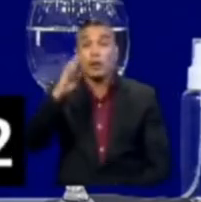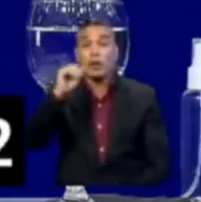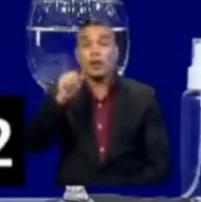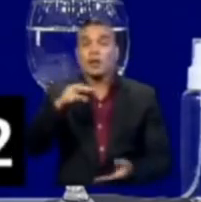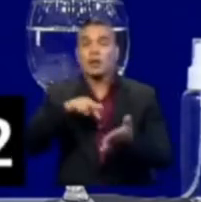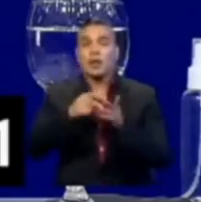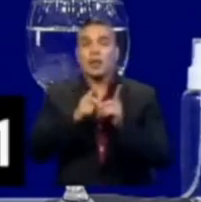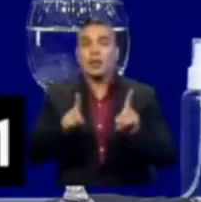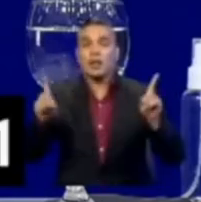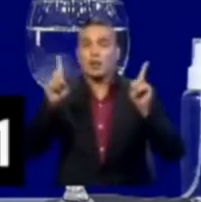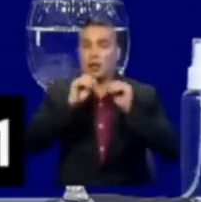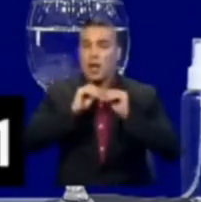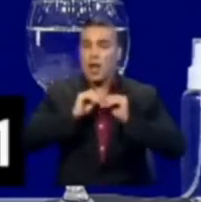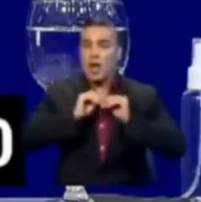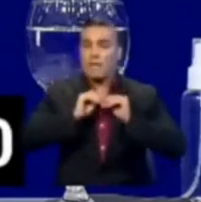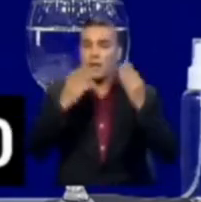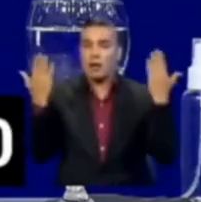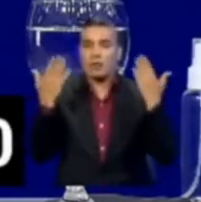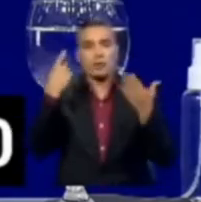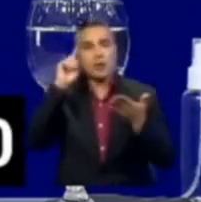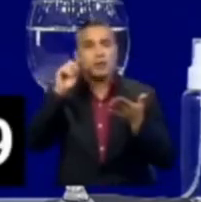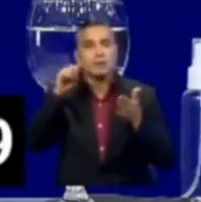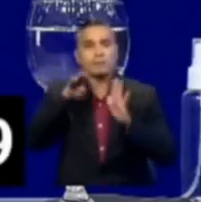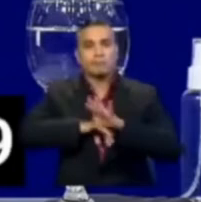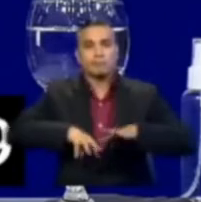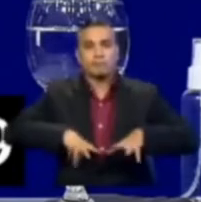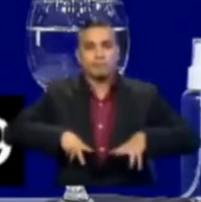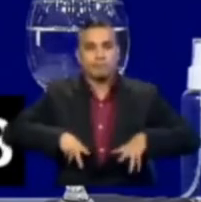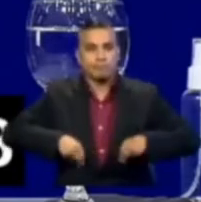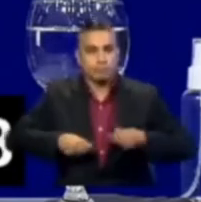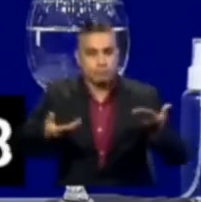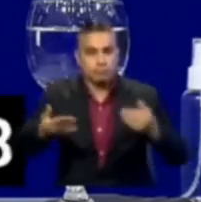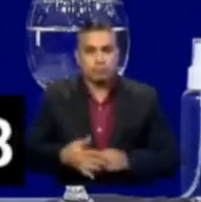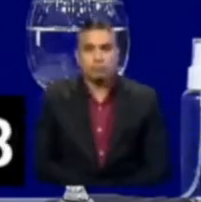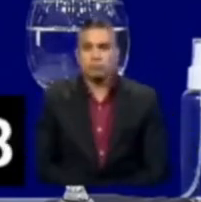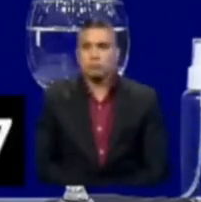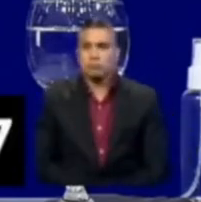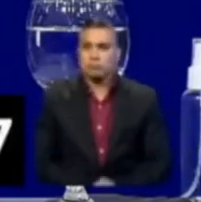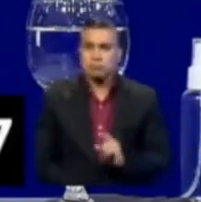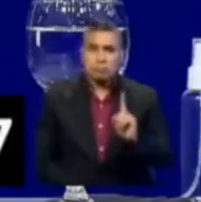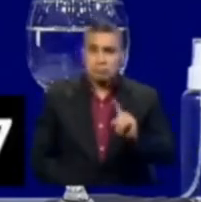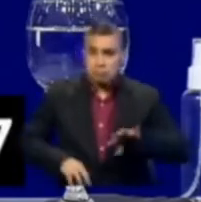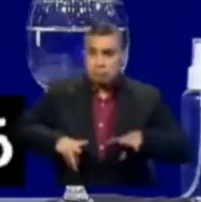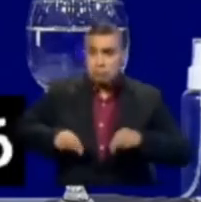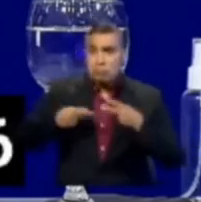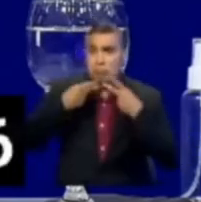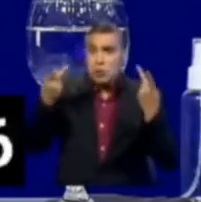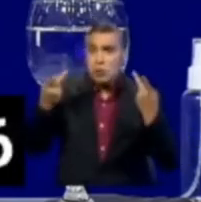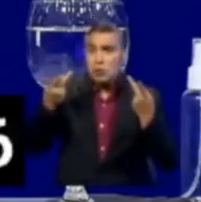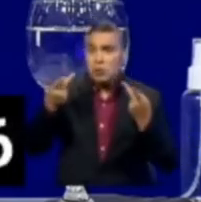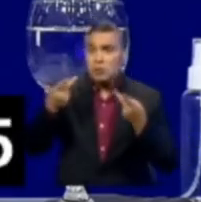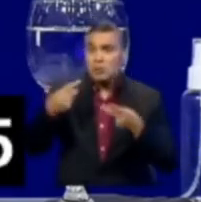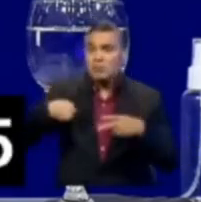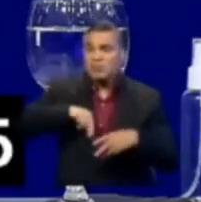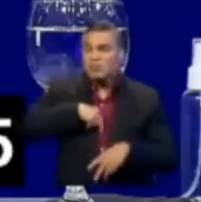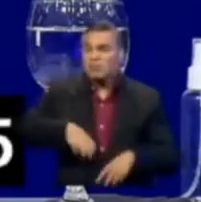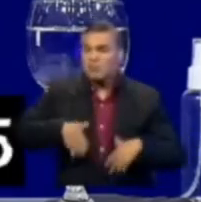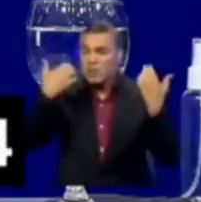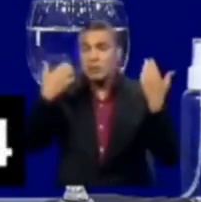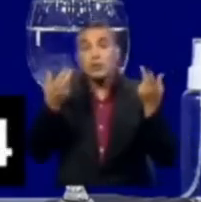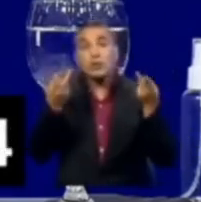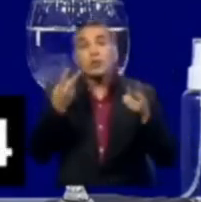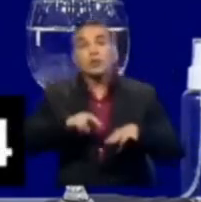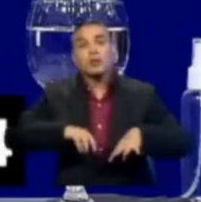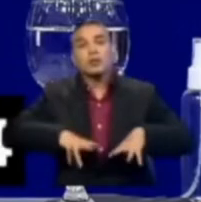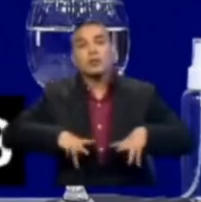abiertos, poder erradicar la corrupción. Y no solo la corrupción pública que nos indigna, sino también